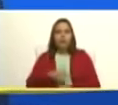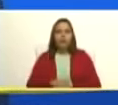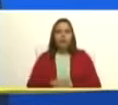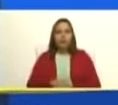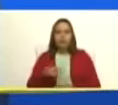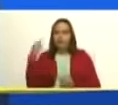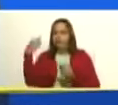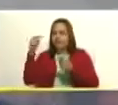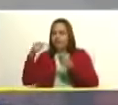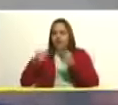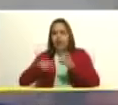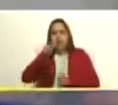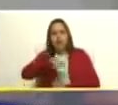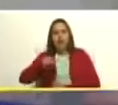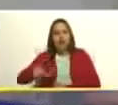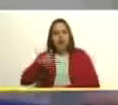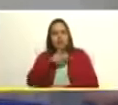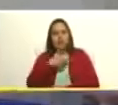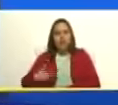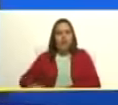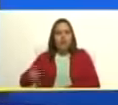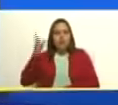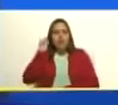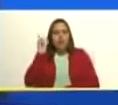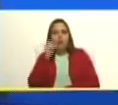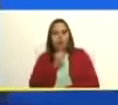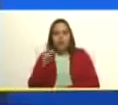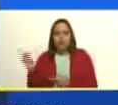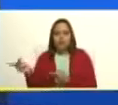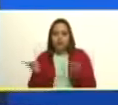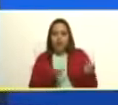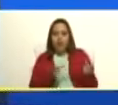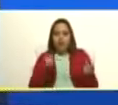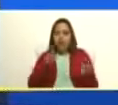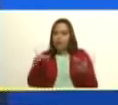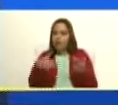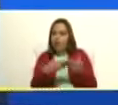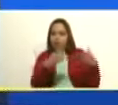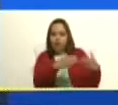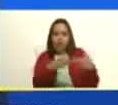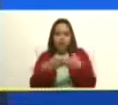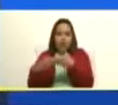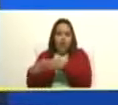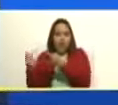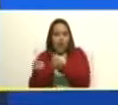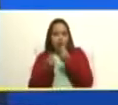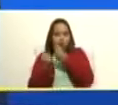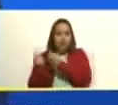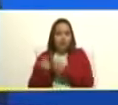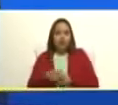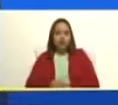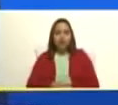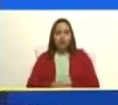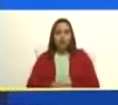demás presidentes y presidentas de todas las cámaras